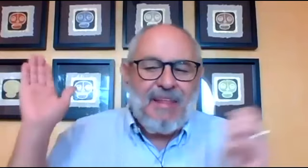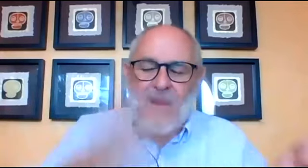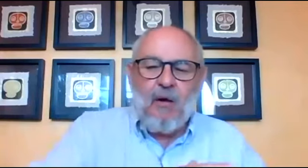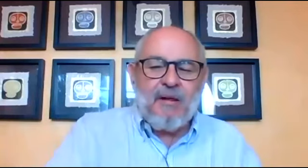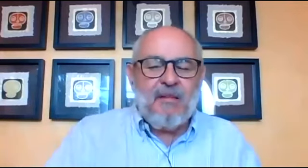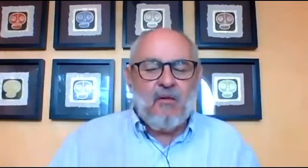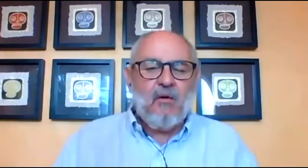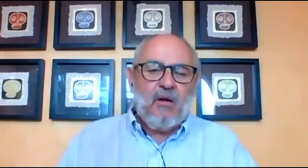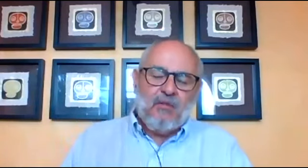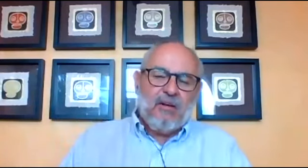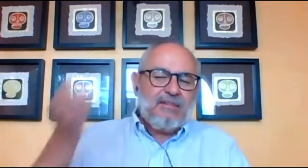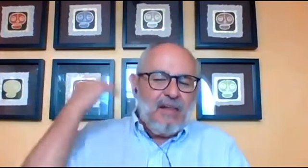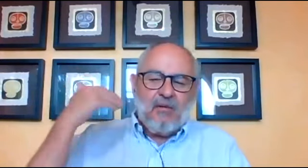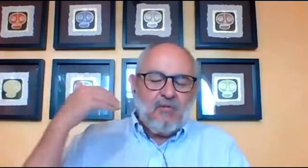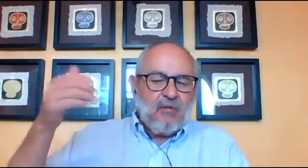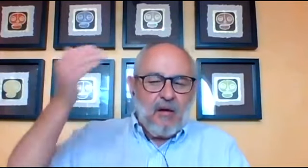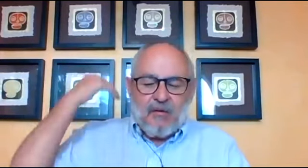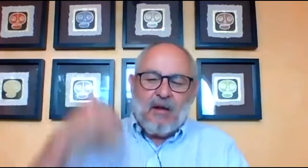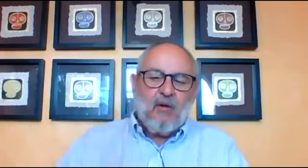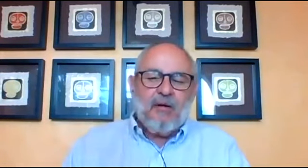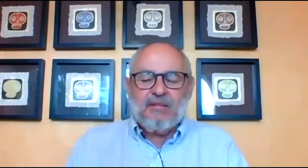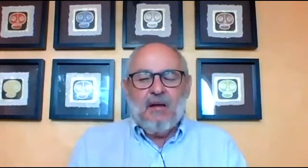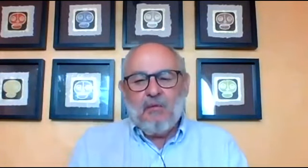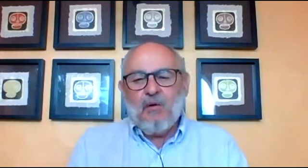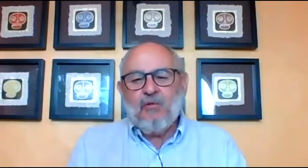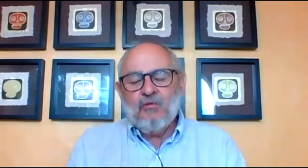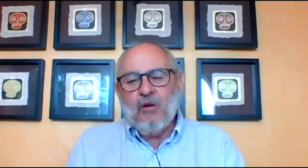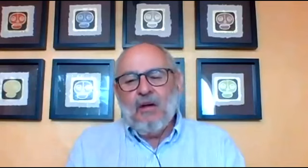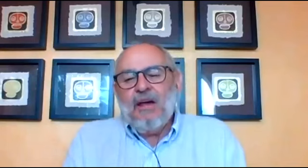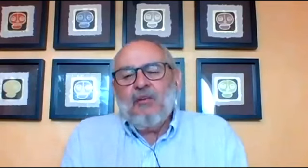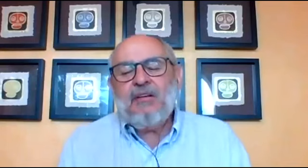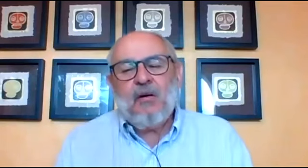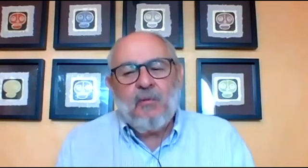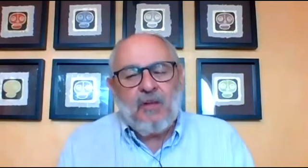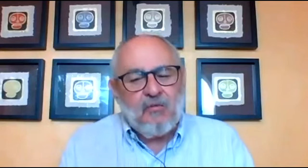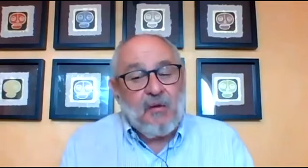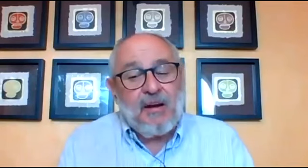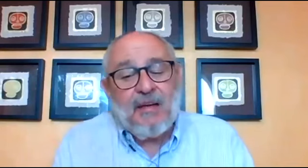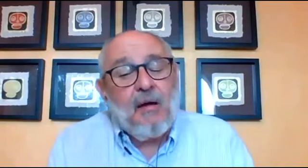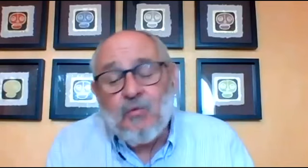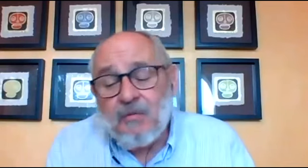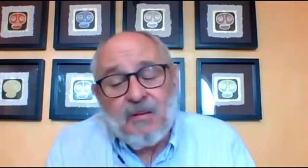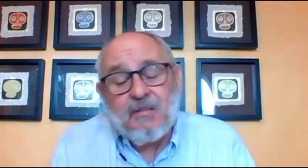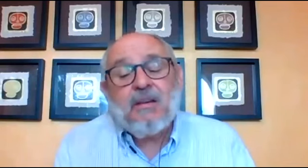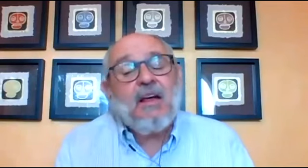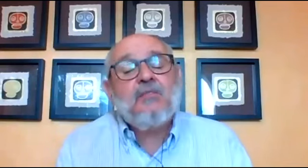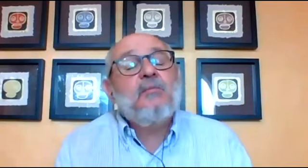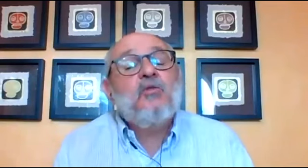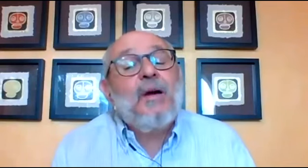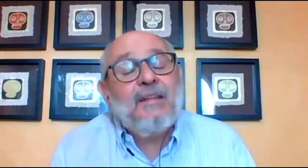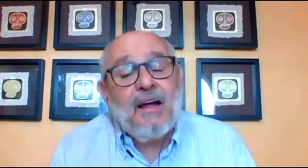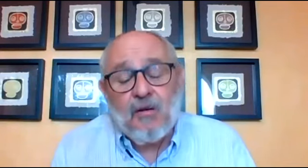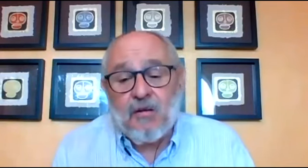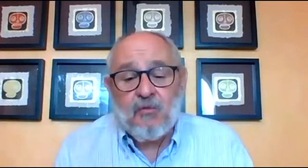sea, olvidar lo aprendido, eso que está dentro de nuestra cabeza en lo más profundo y que nos hace comportarnos de maneras que algunas veces ni siquiera nos